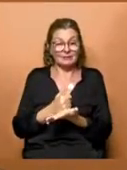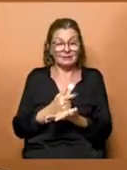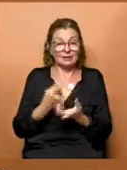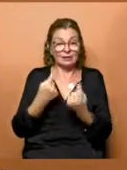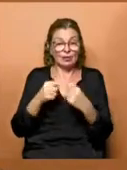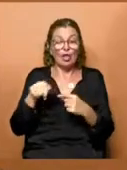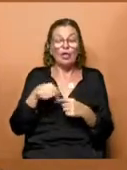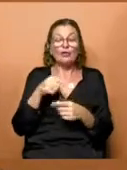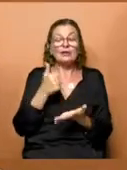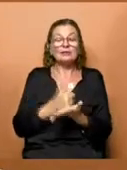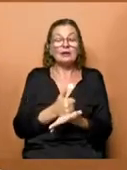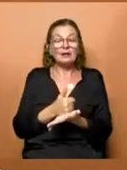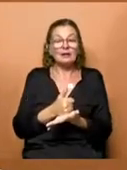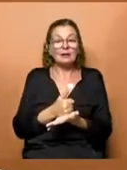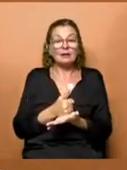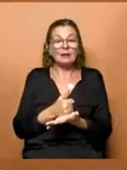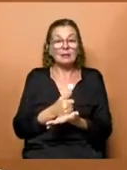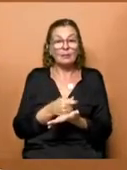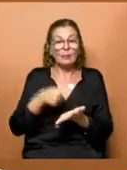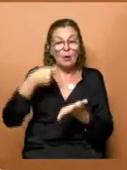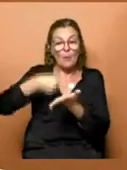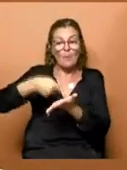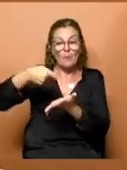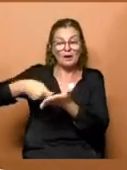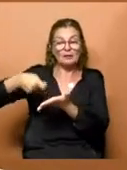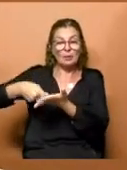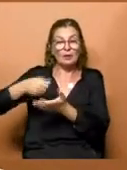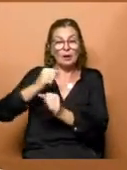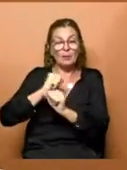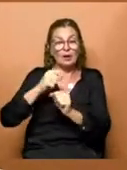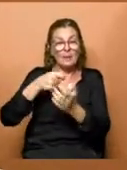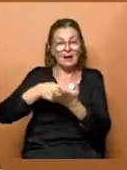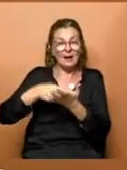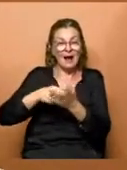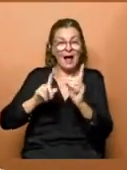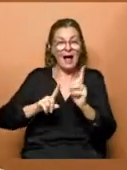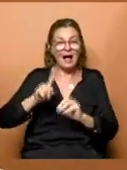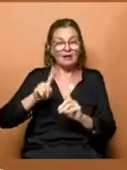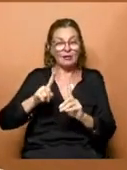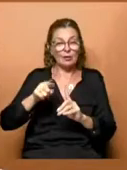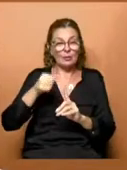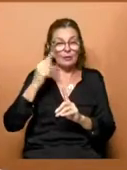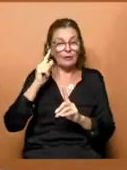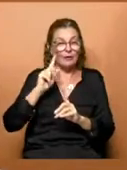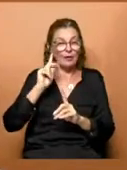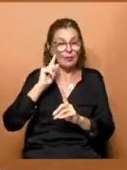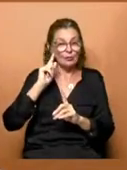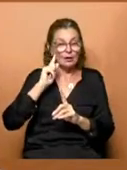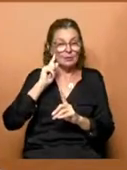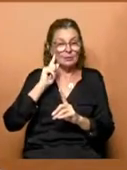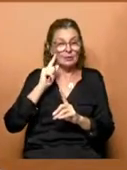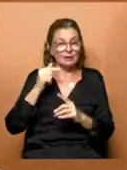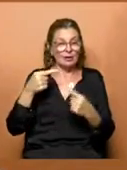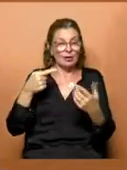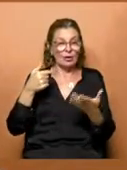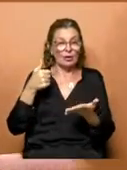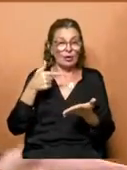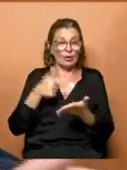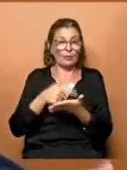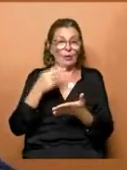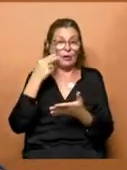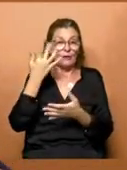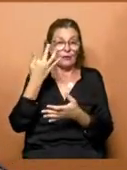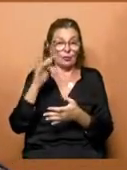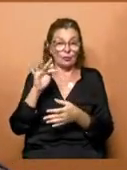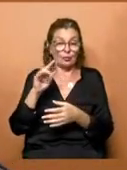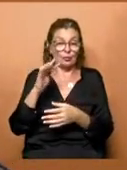dónde está y ponerle los impuestos para que pueda pagarse algo tan elemental como lo que acabamos de escuchar, que es evitar que se hipoteque el futuro